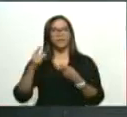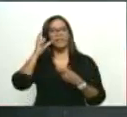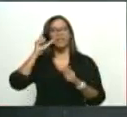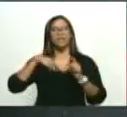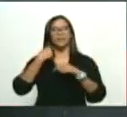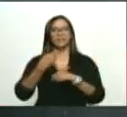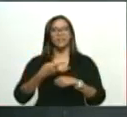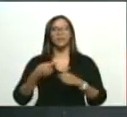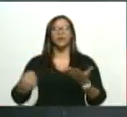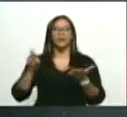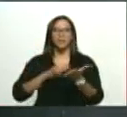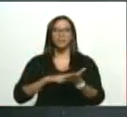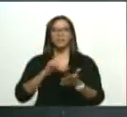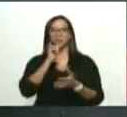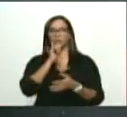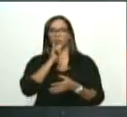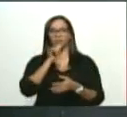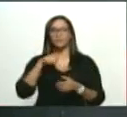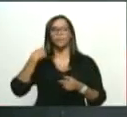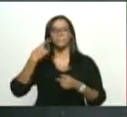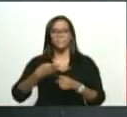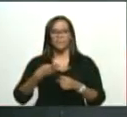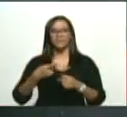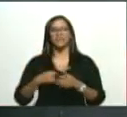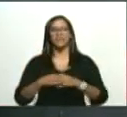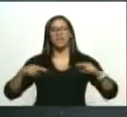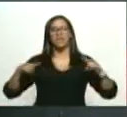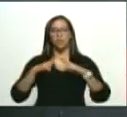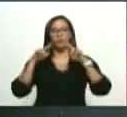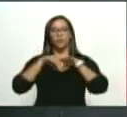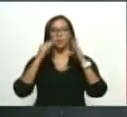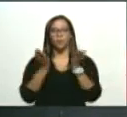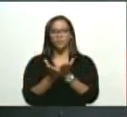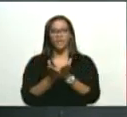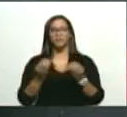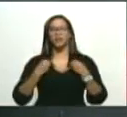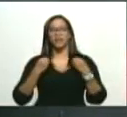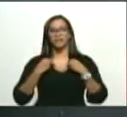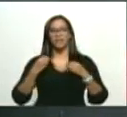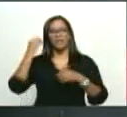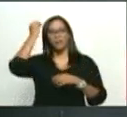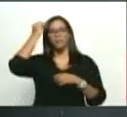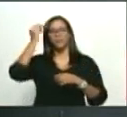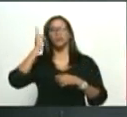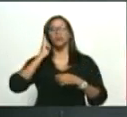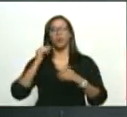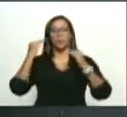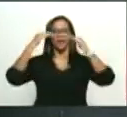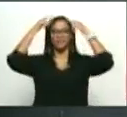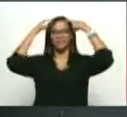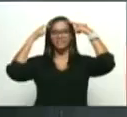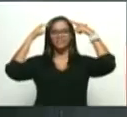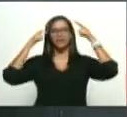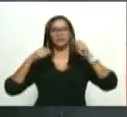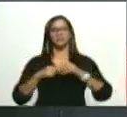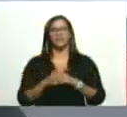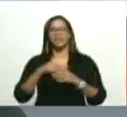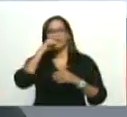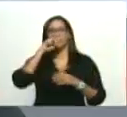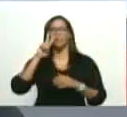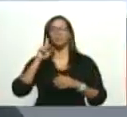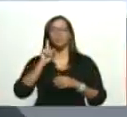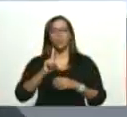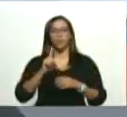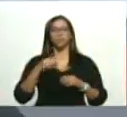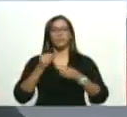mañana, vamos a repetir la información, mañana se iniciará el gran encuentro mundial por la vigencia del pensamiento bolivariano del comandante Hugo Chávez Frías en el siglo XXI,